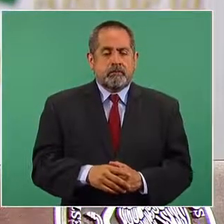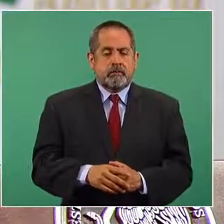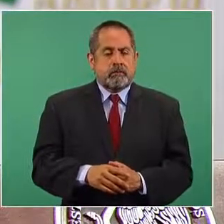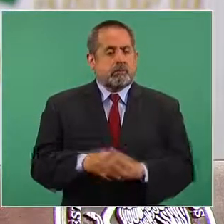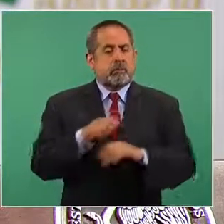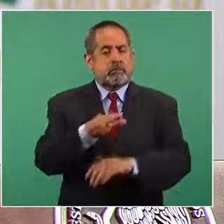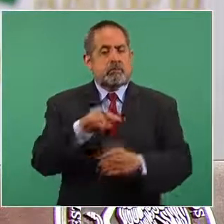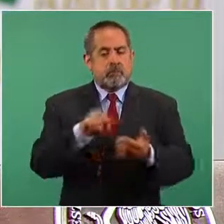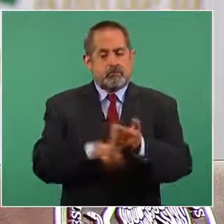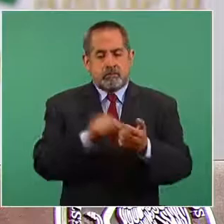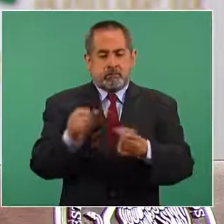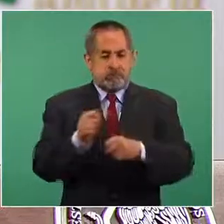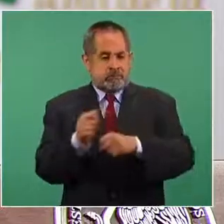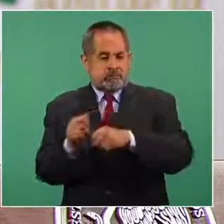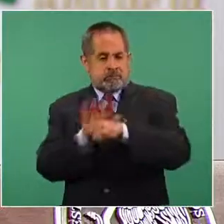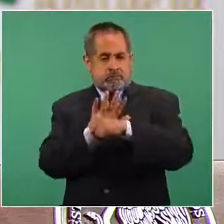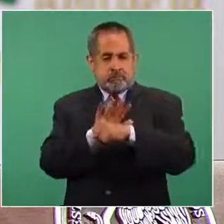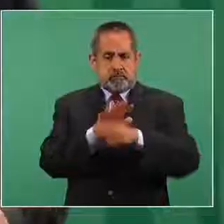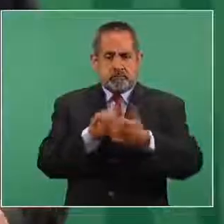lo relacionado con el COVID